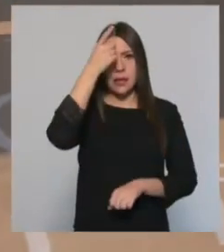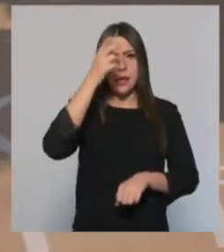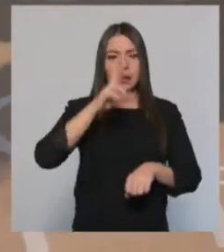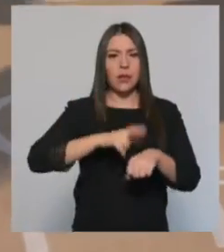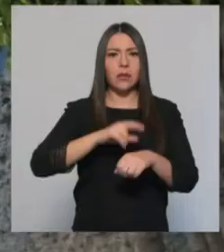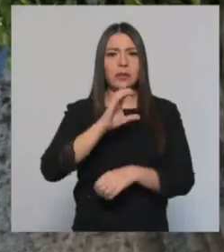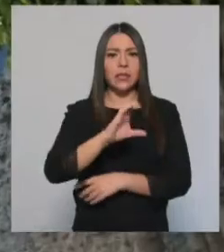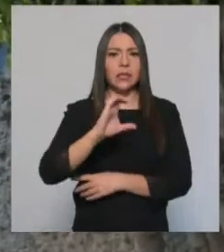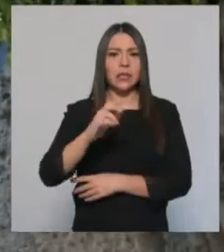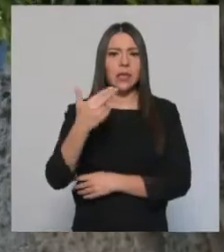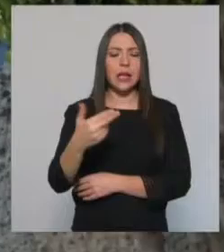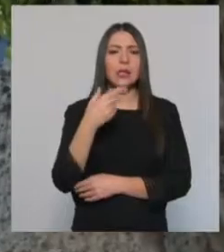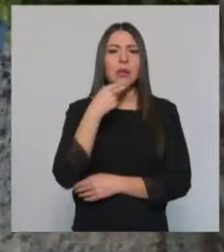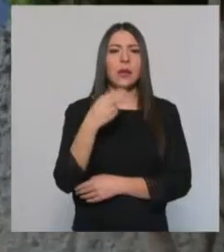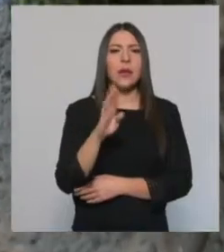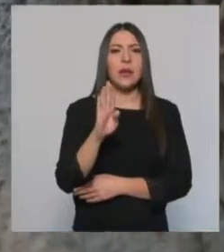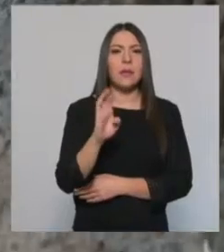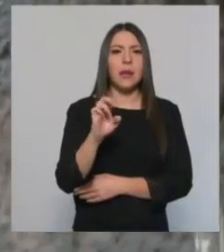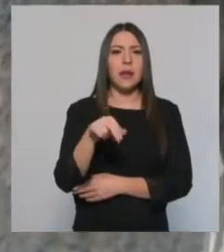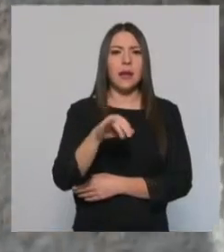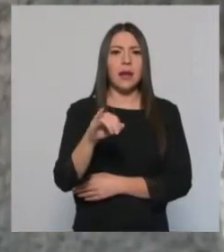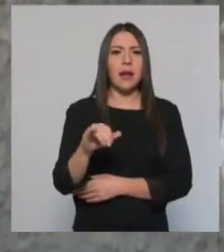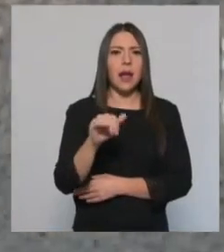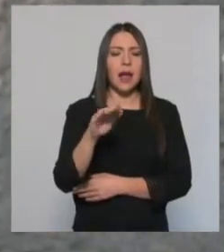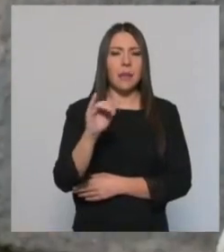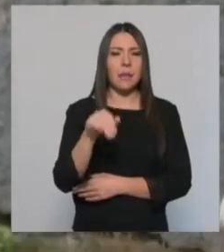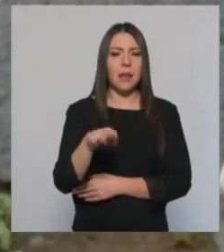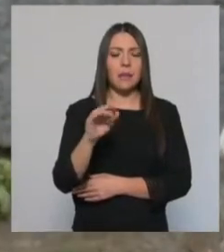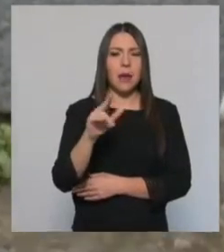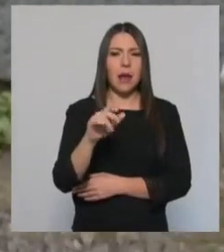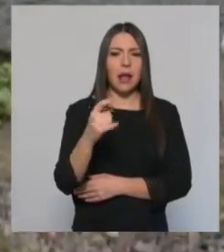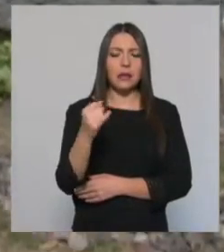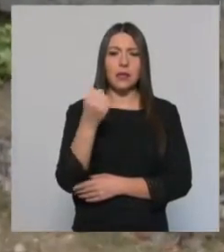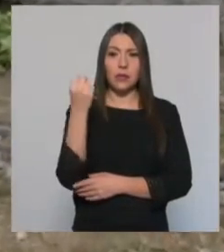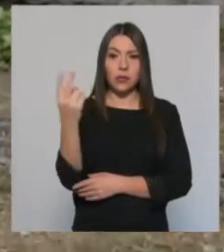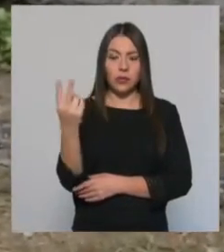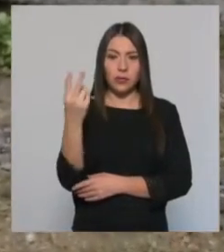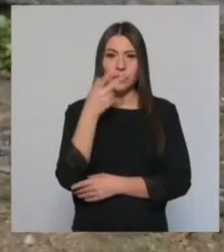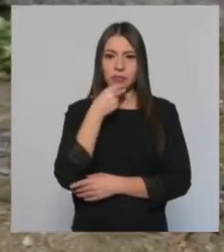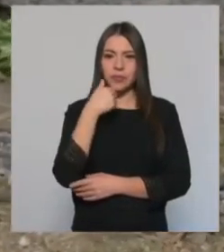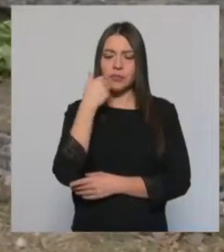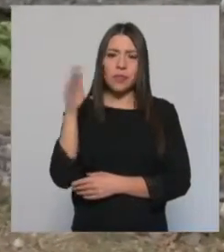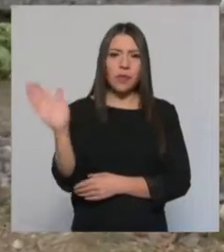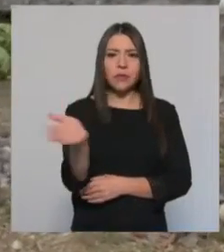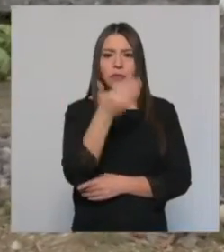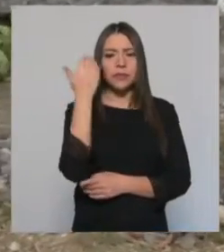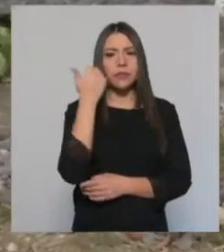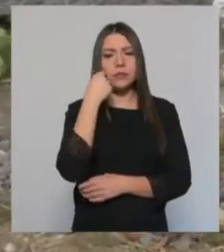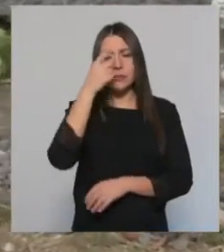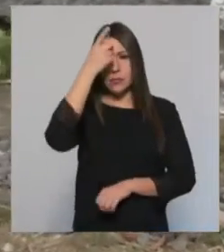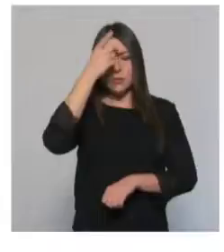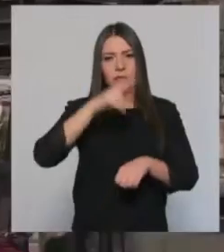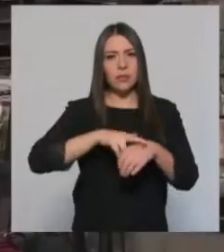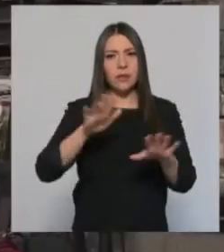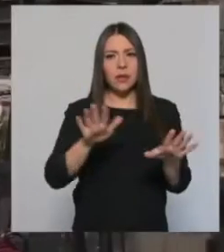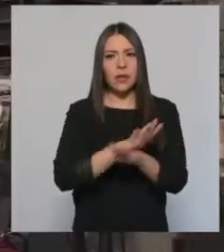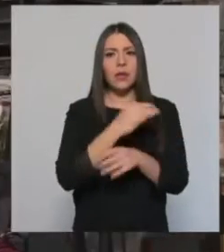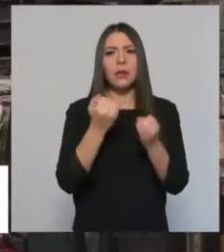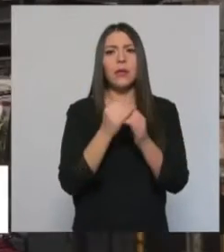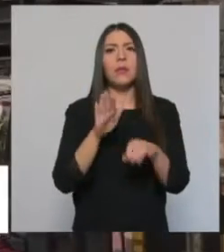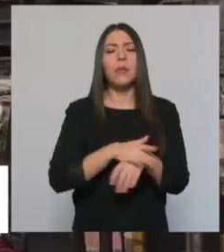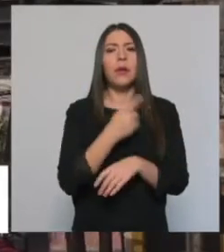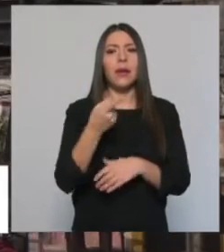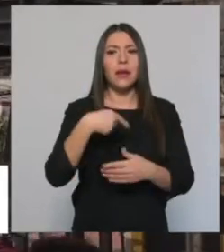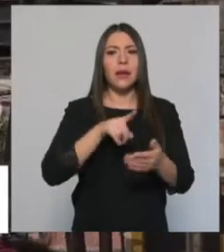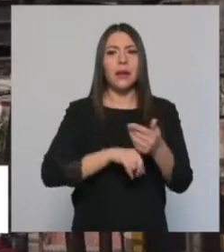Benjamín Barajas, así como darle seguimiento e investigación a los 3 feminicidios que se han registrado en el plantel. Me